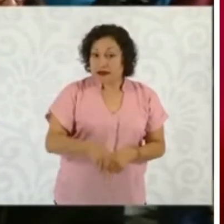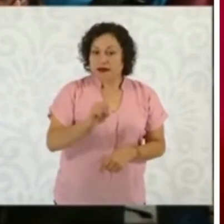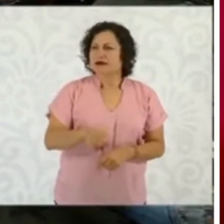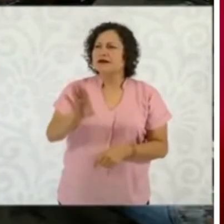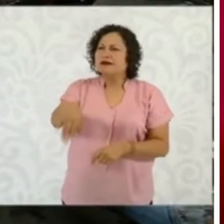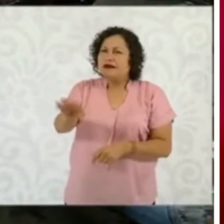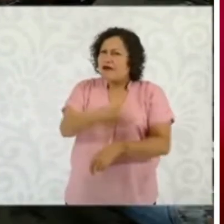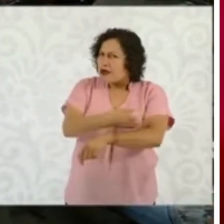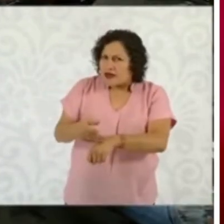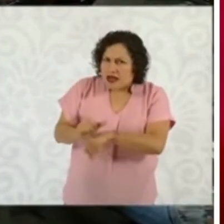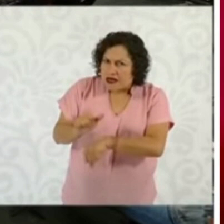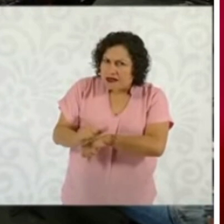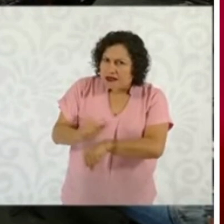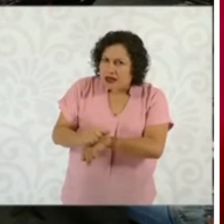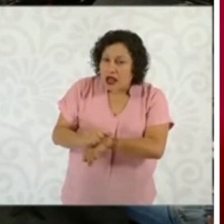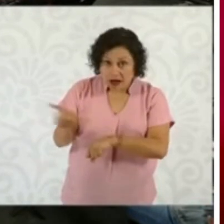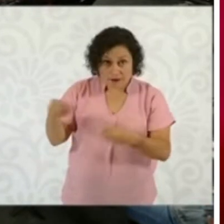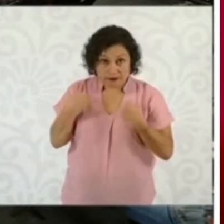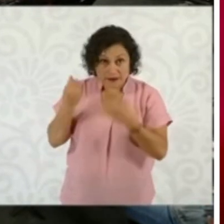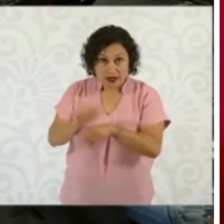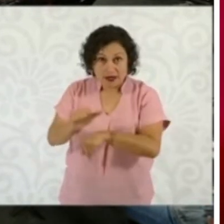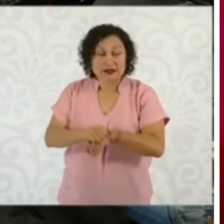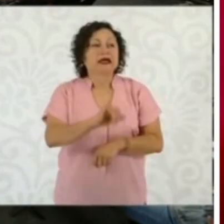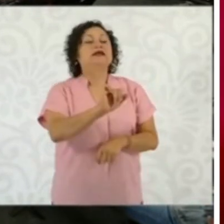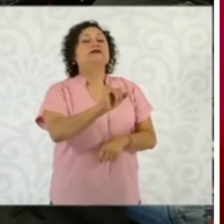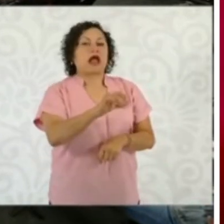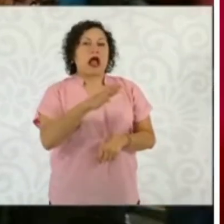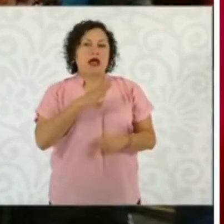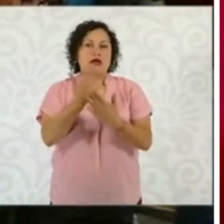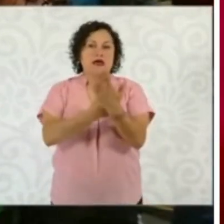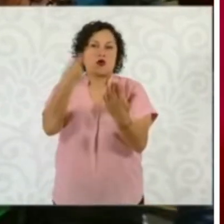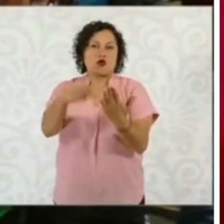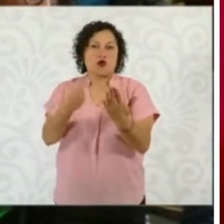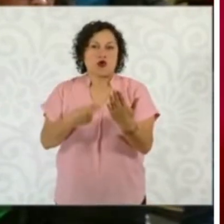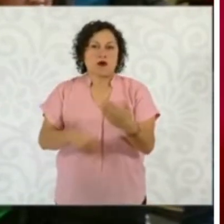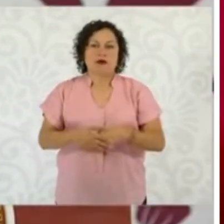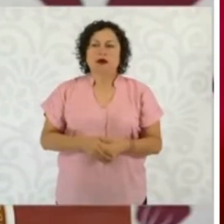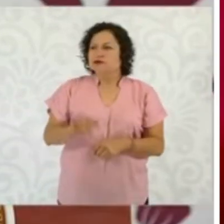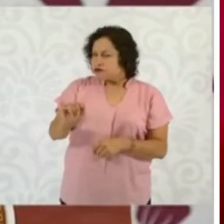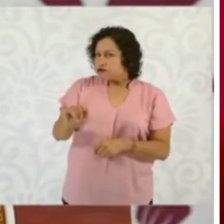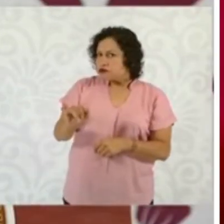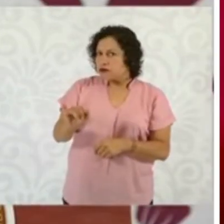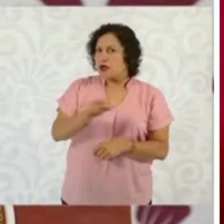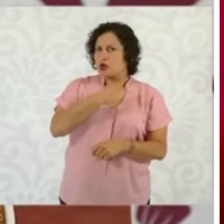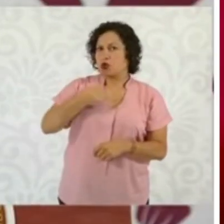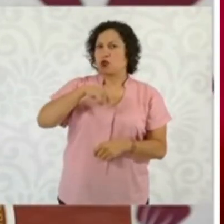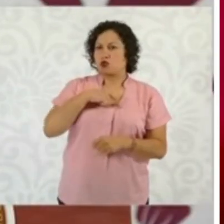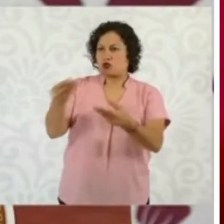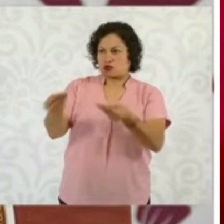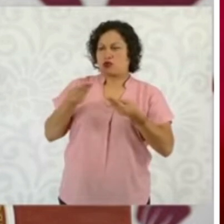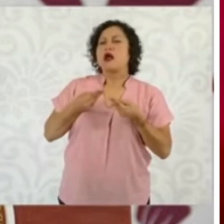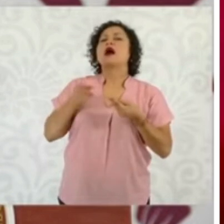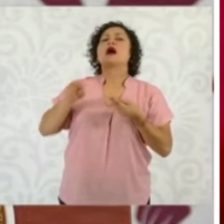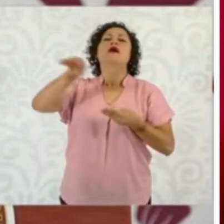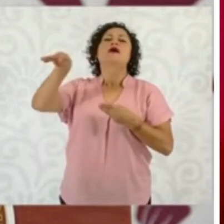familia argentina? Es una familia argentina. Que vive en Argentina. Ajá, tenemos nosotros los nombres ya. Sí, si nos lo pasas, le decimos ahí a nuestra